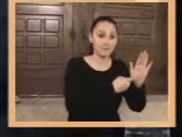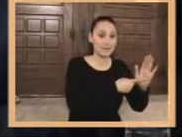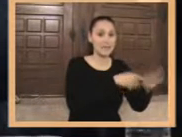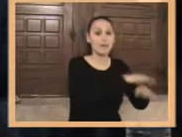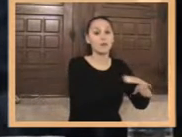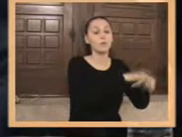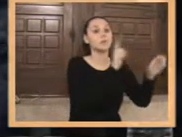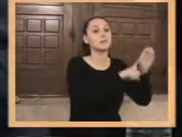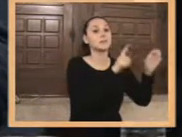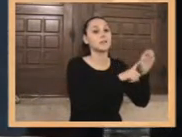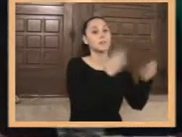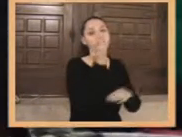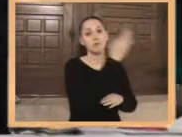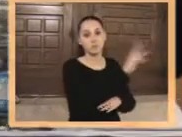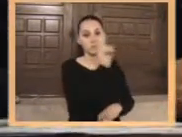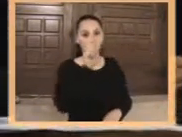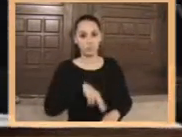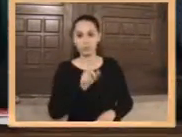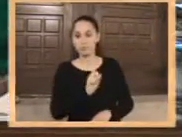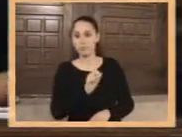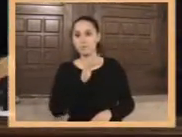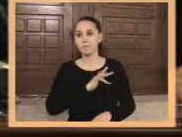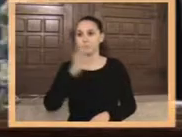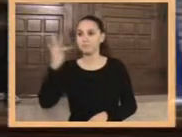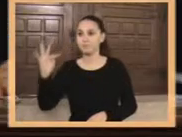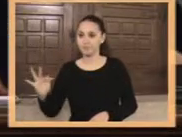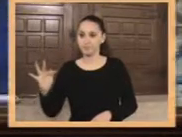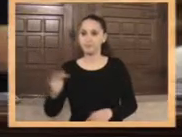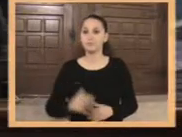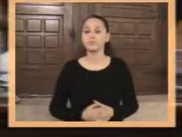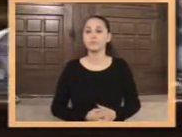A usted, señor Rodríguez, palabras de nuevo. Señor Núñez, tiene la palabra.